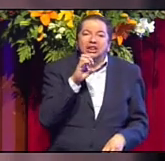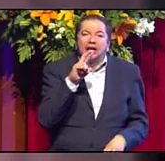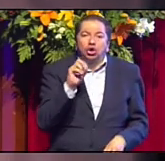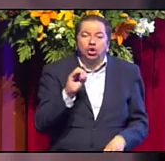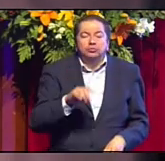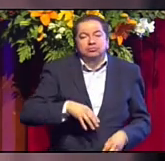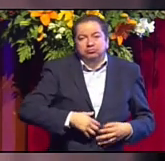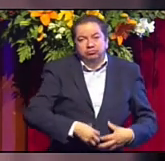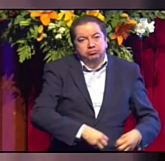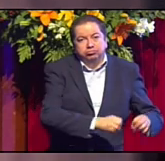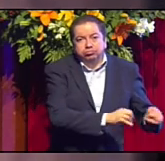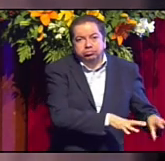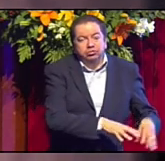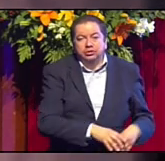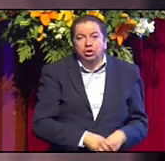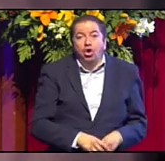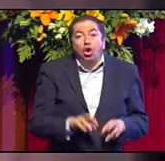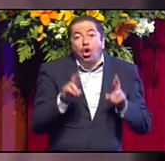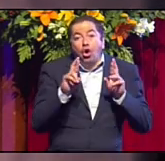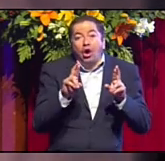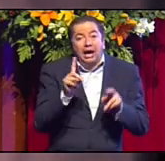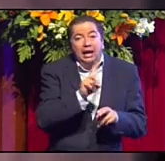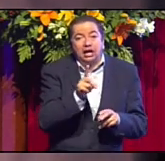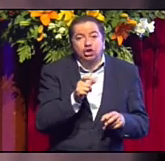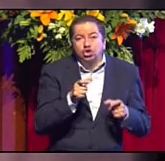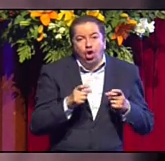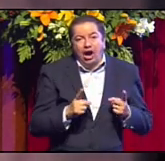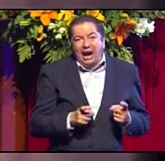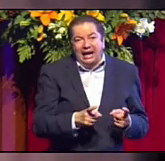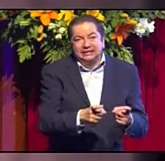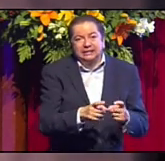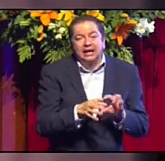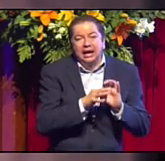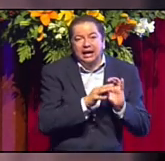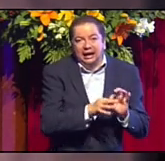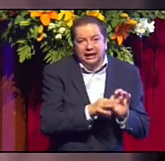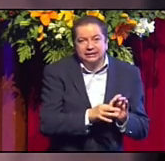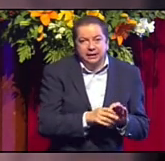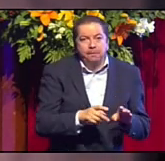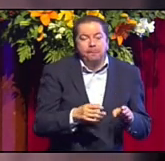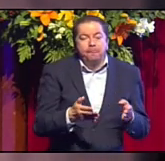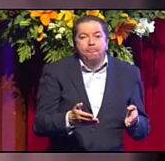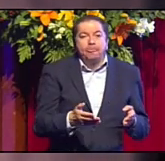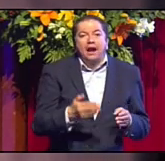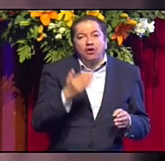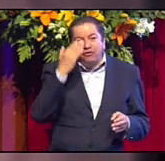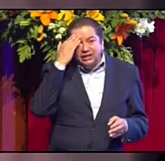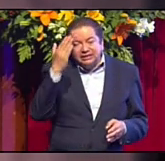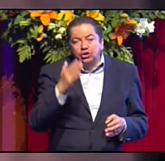involucrado. Yo le agradezco a Dios y a los vecinos poder tener las herramientas para poder